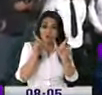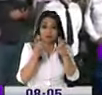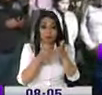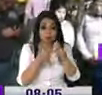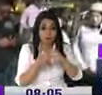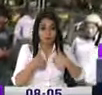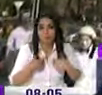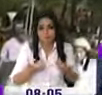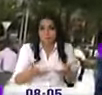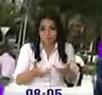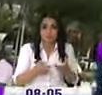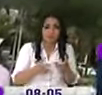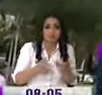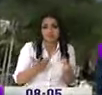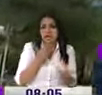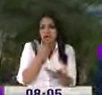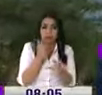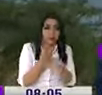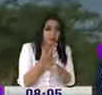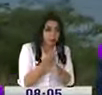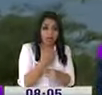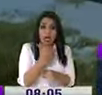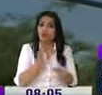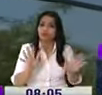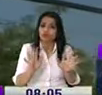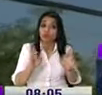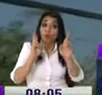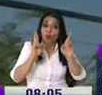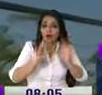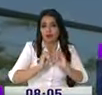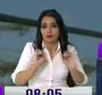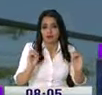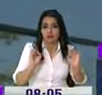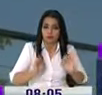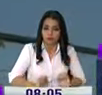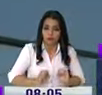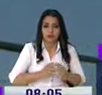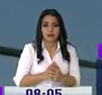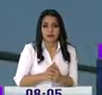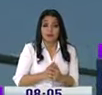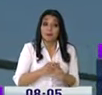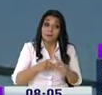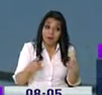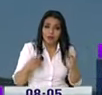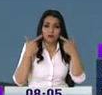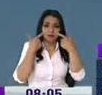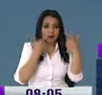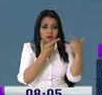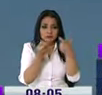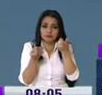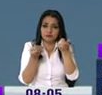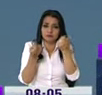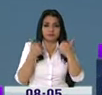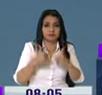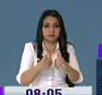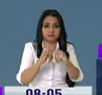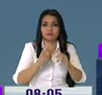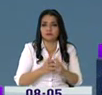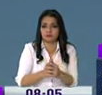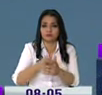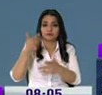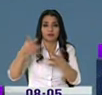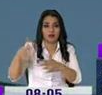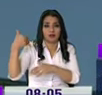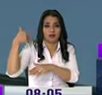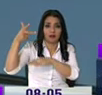incidente, ningún evento que tengamos nosotros que lamentar. Nosotros estamos dispuestos con todos los medios y los recursos disponibles de